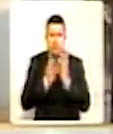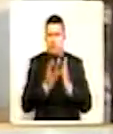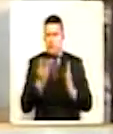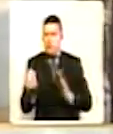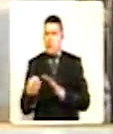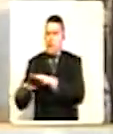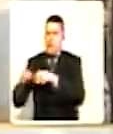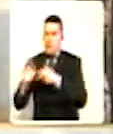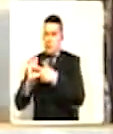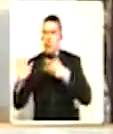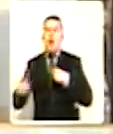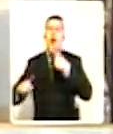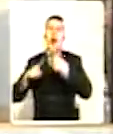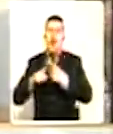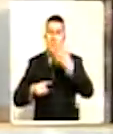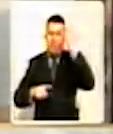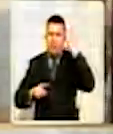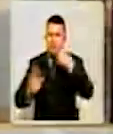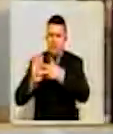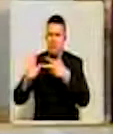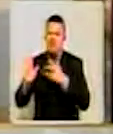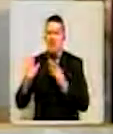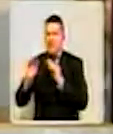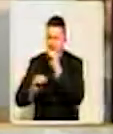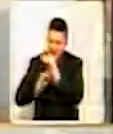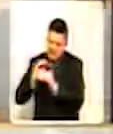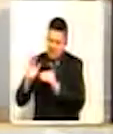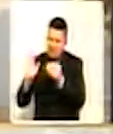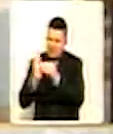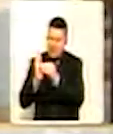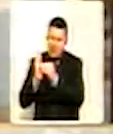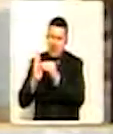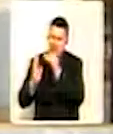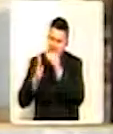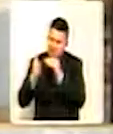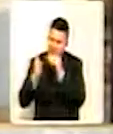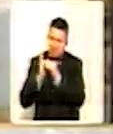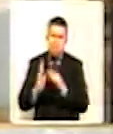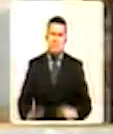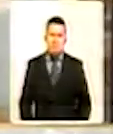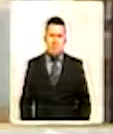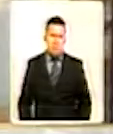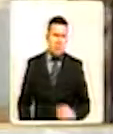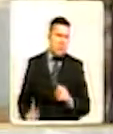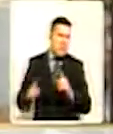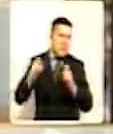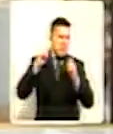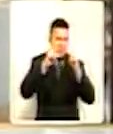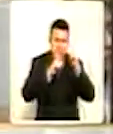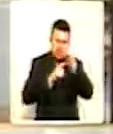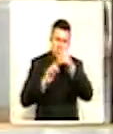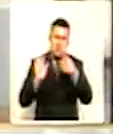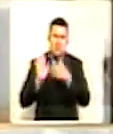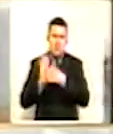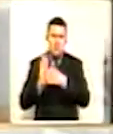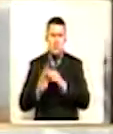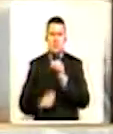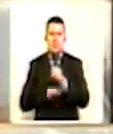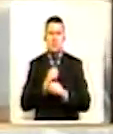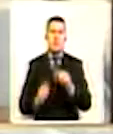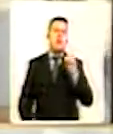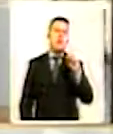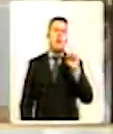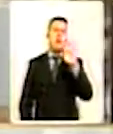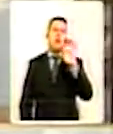Justicia de la Asamblea Nacional Constituyente redefinir, redimensionar, repensar la Procuraduría General de la Nación